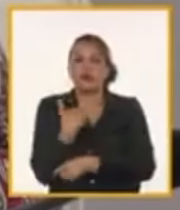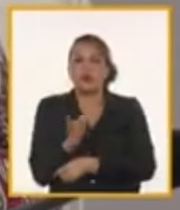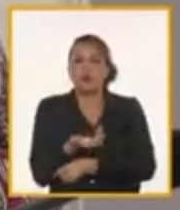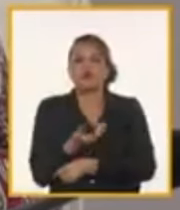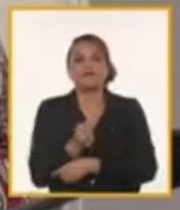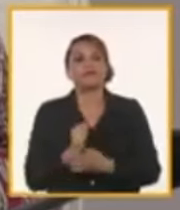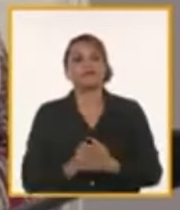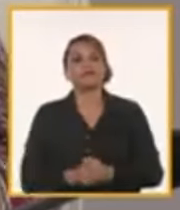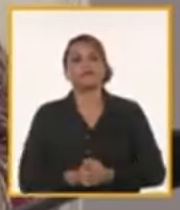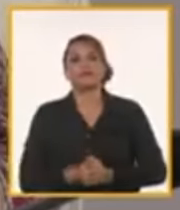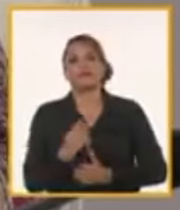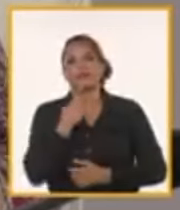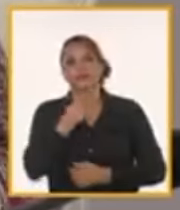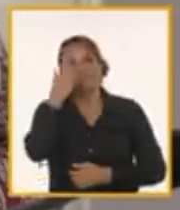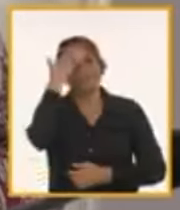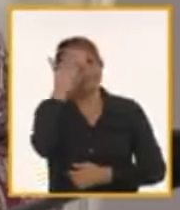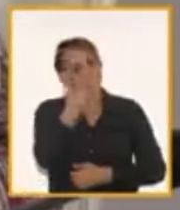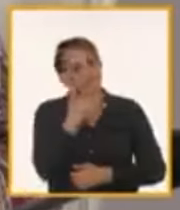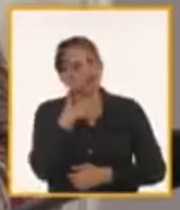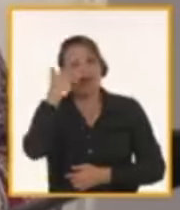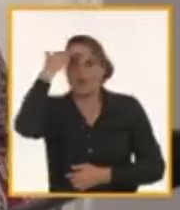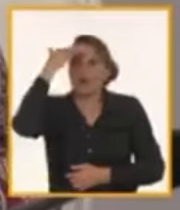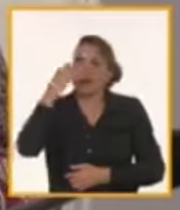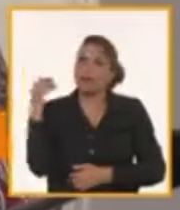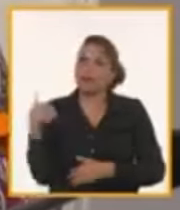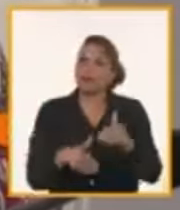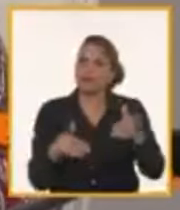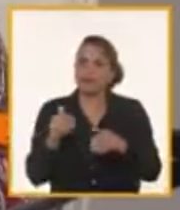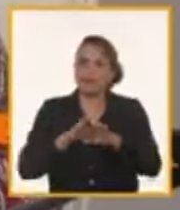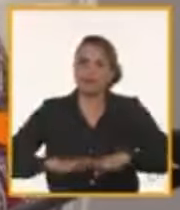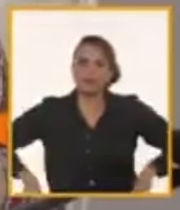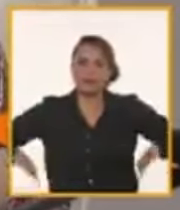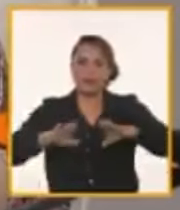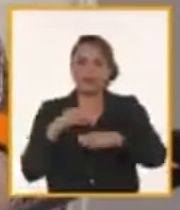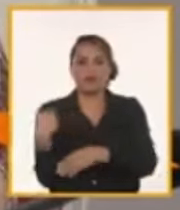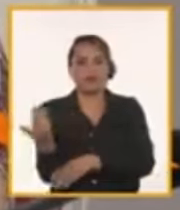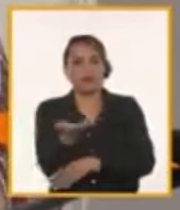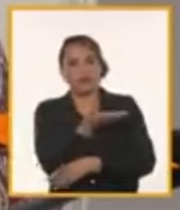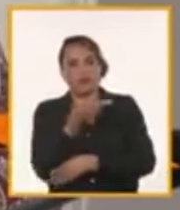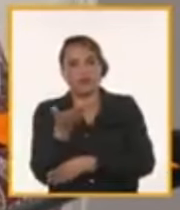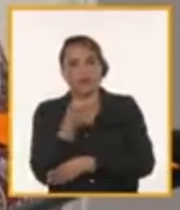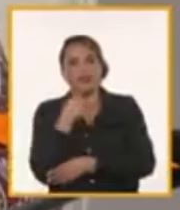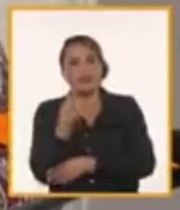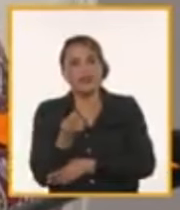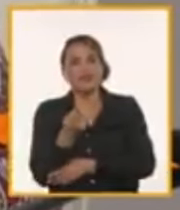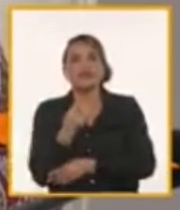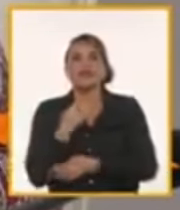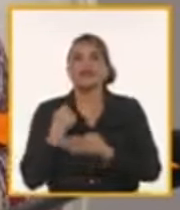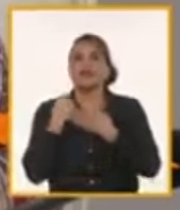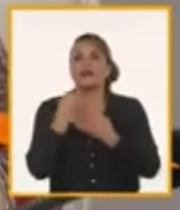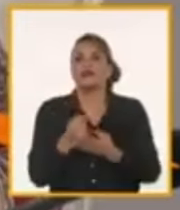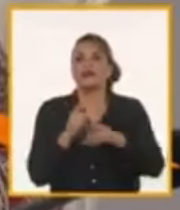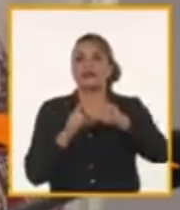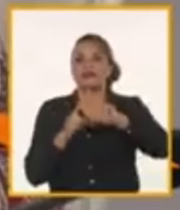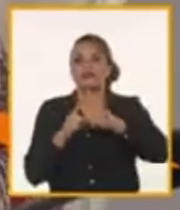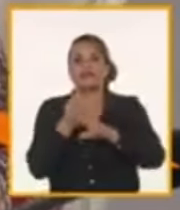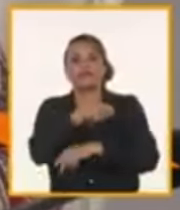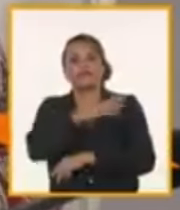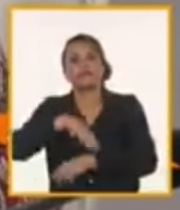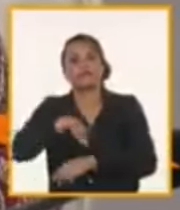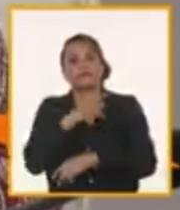también eh estoy también muy agradecida de estar aquí Compartiendo con ustedes y sobre todo poder proporcionar a la teleaudiencia nuestras